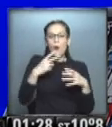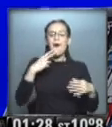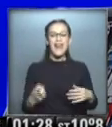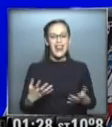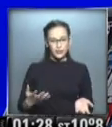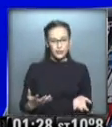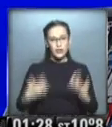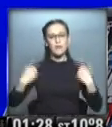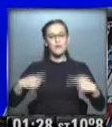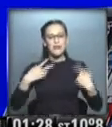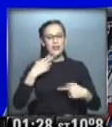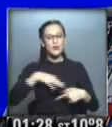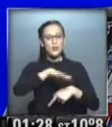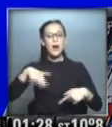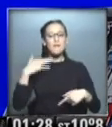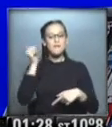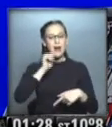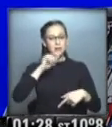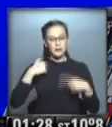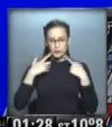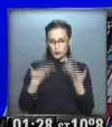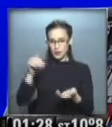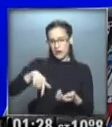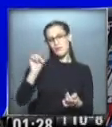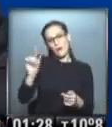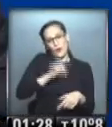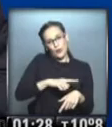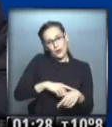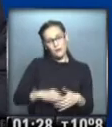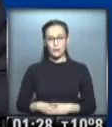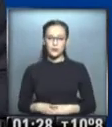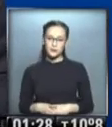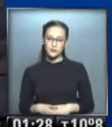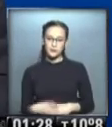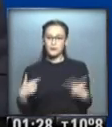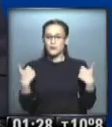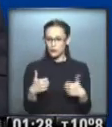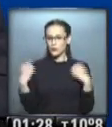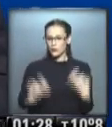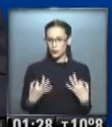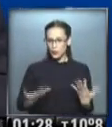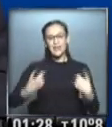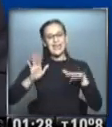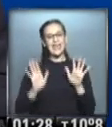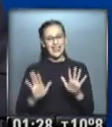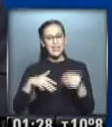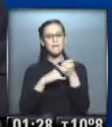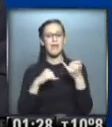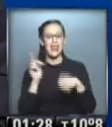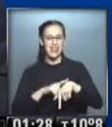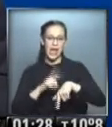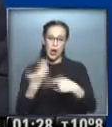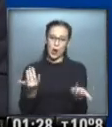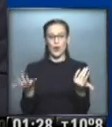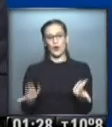electrónica desde Mar del Plata, que lo estuvo presentando aquí hace muy poquito. Excelente, quédense entonces media hora más